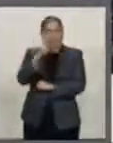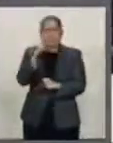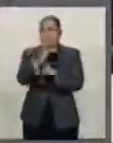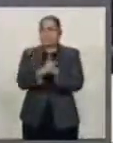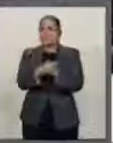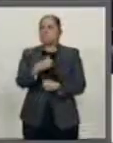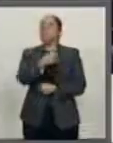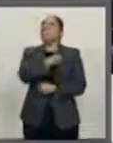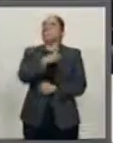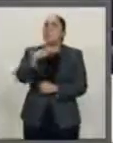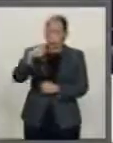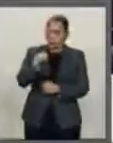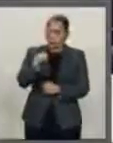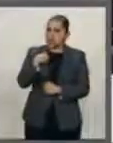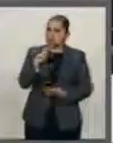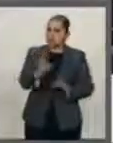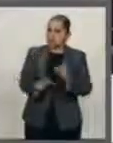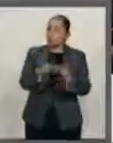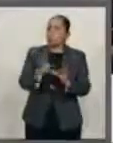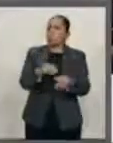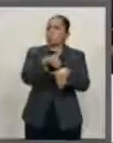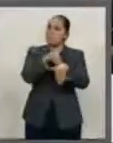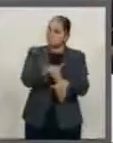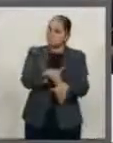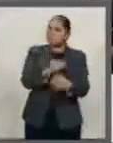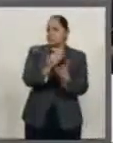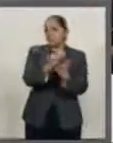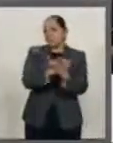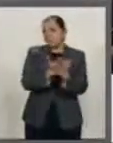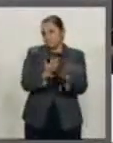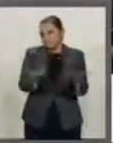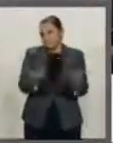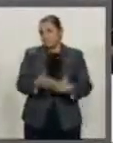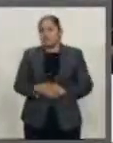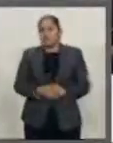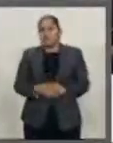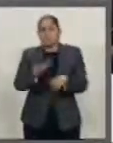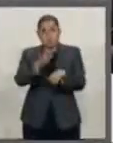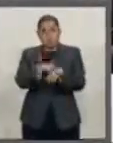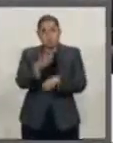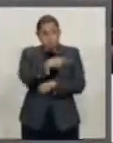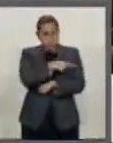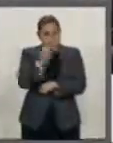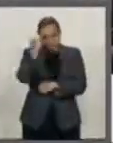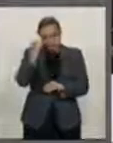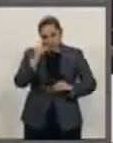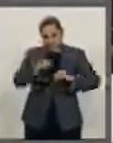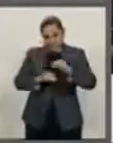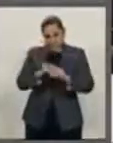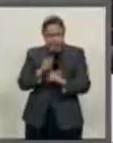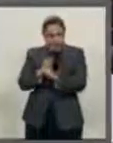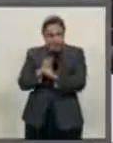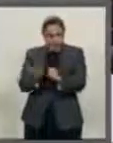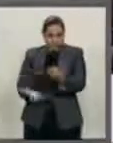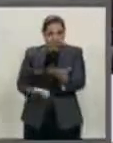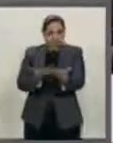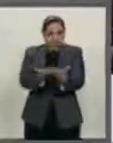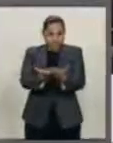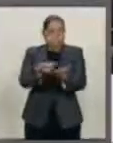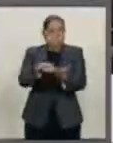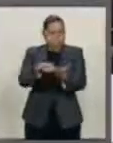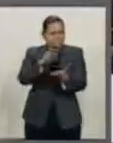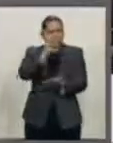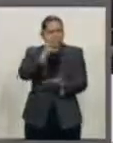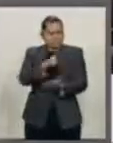cumplirlos. Por todo lo anterior, esta iniciativa respeta lo previsto en la norma fundamental y en los